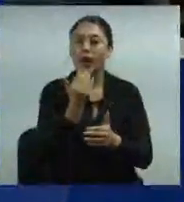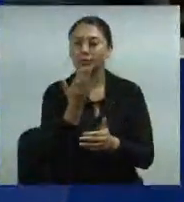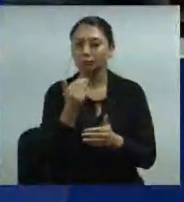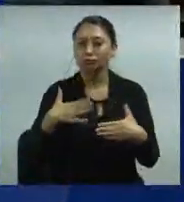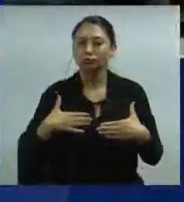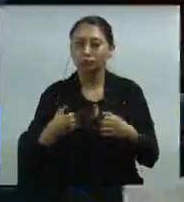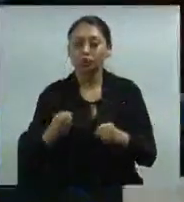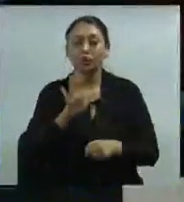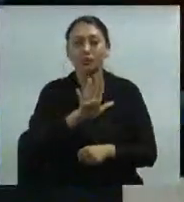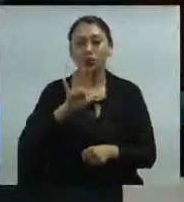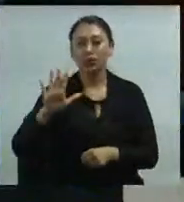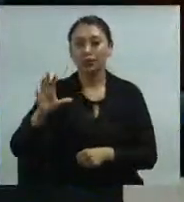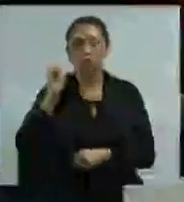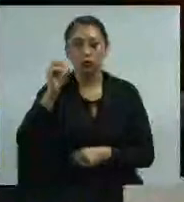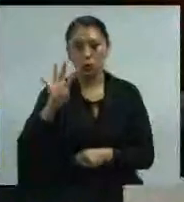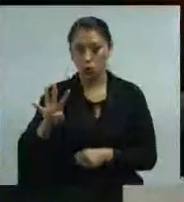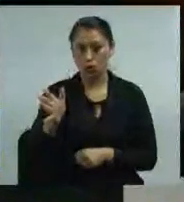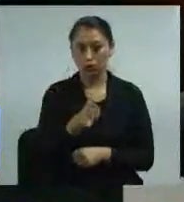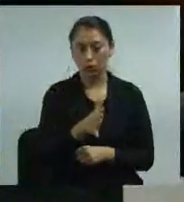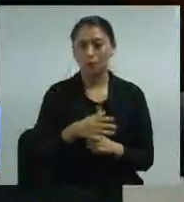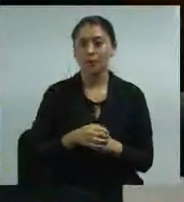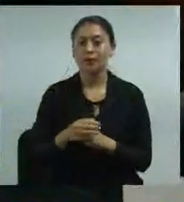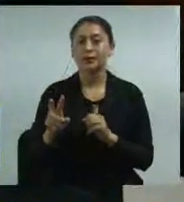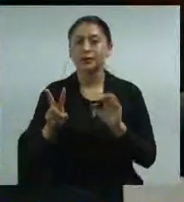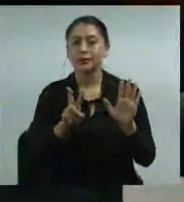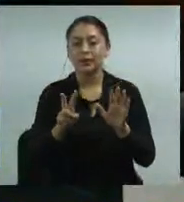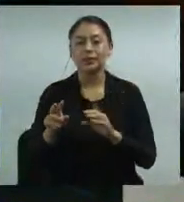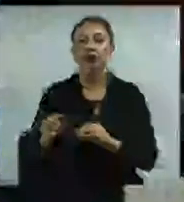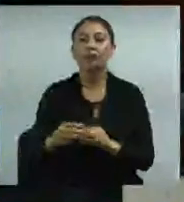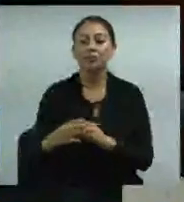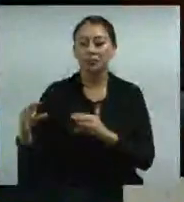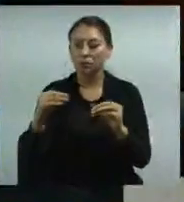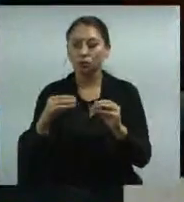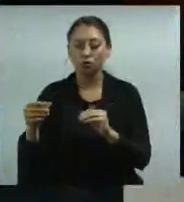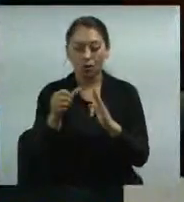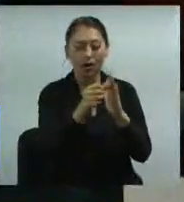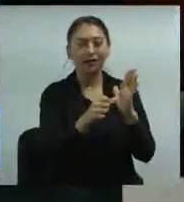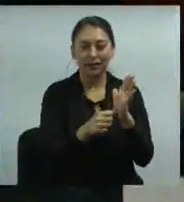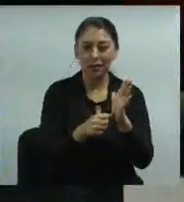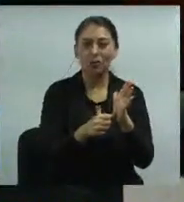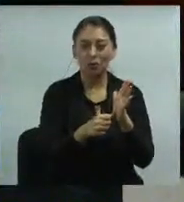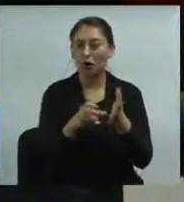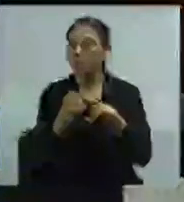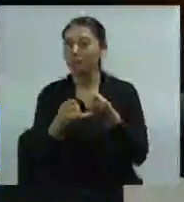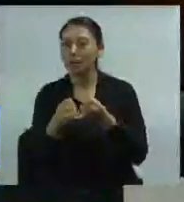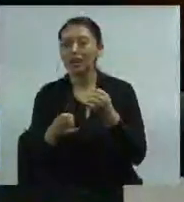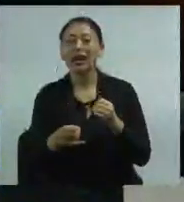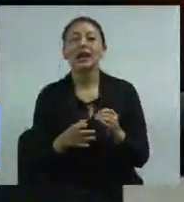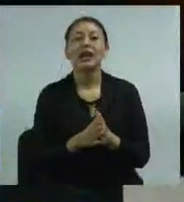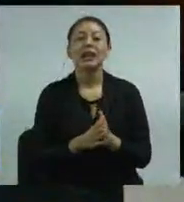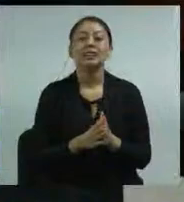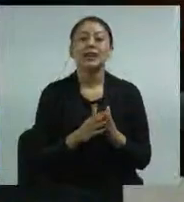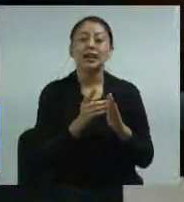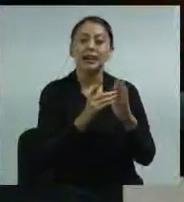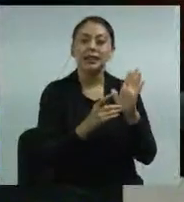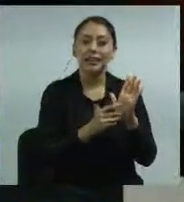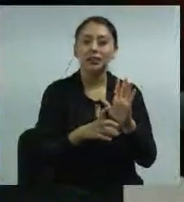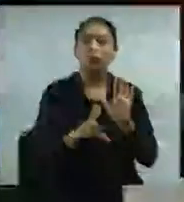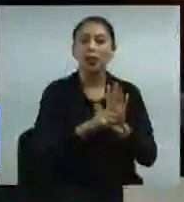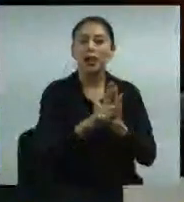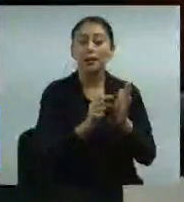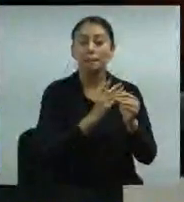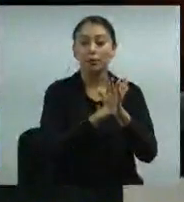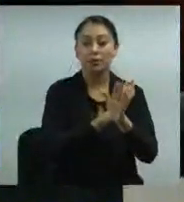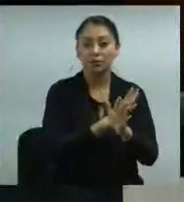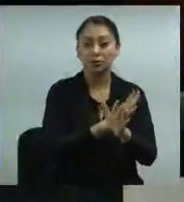saludable 5504. 7. Discusión por artículos y redacción final del proyecto de decreto que dispone a aprobar la ley de